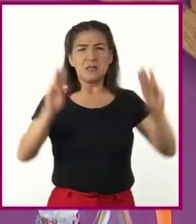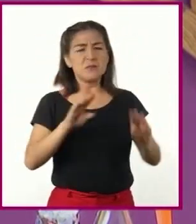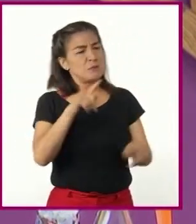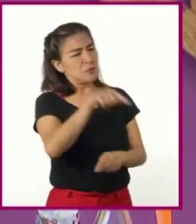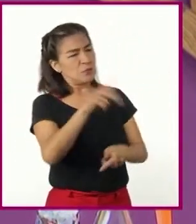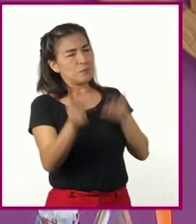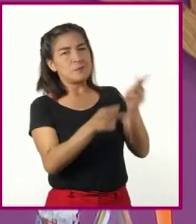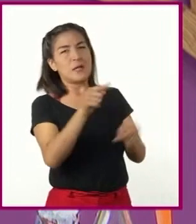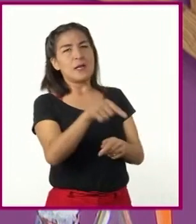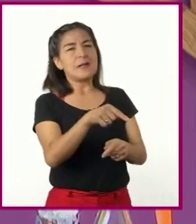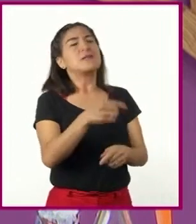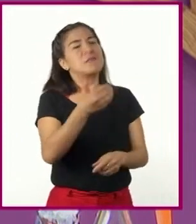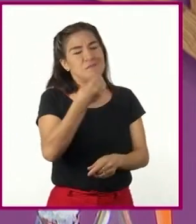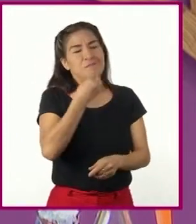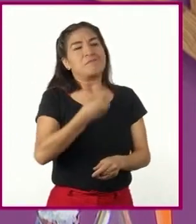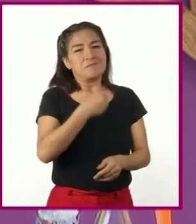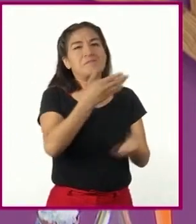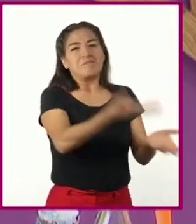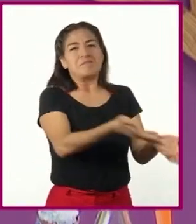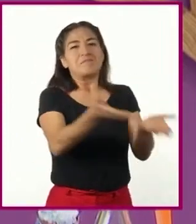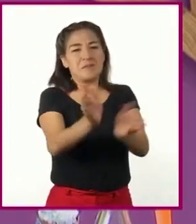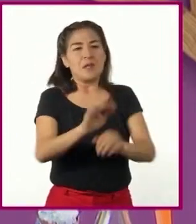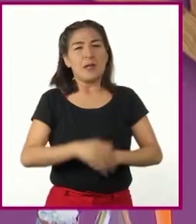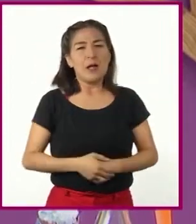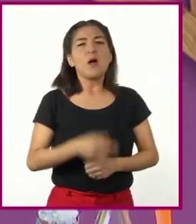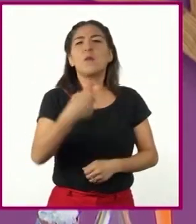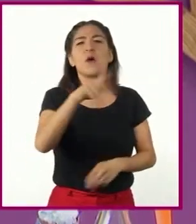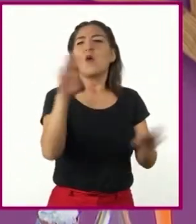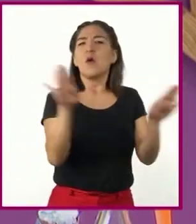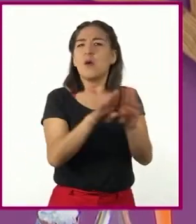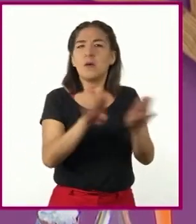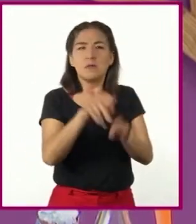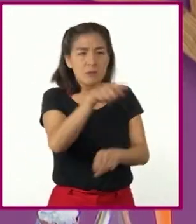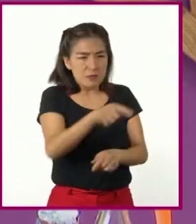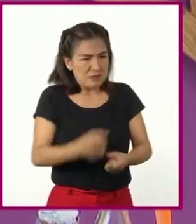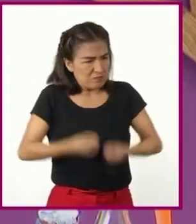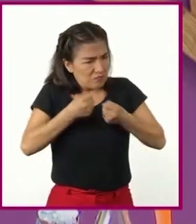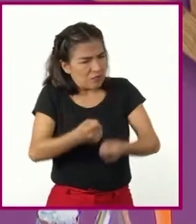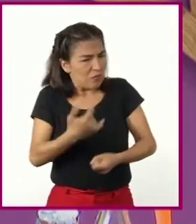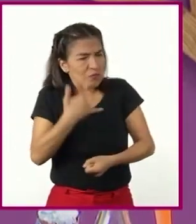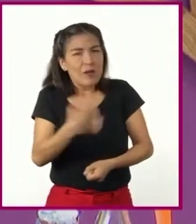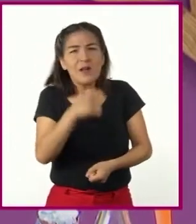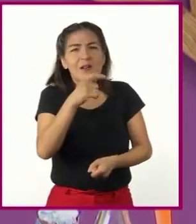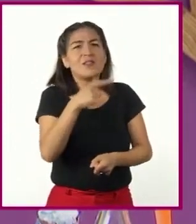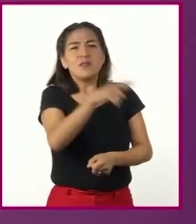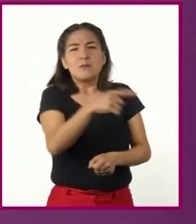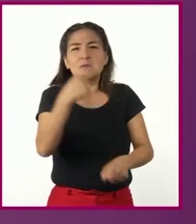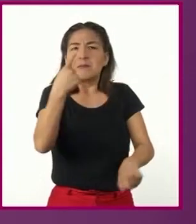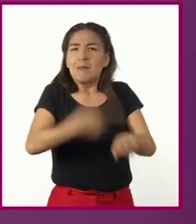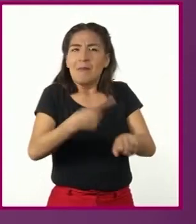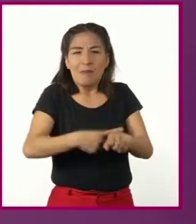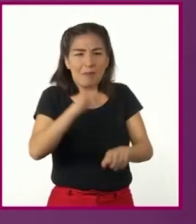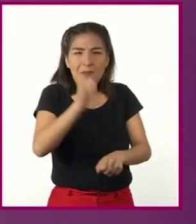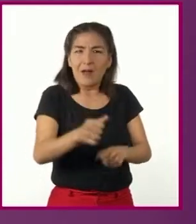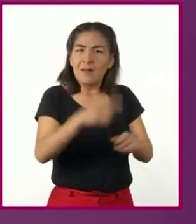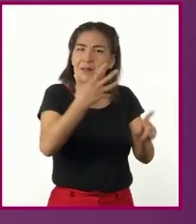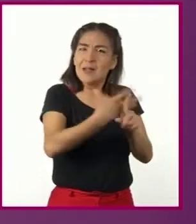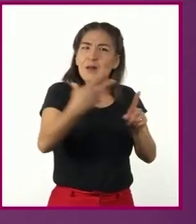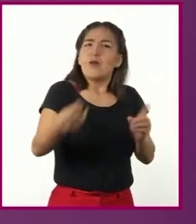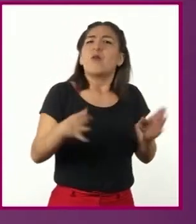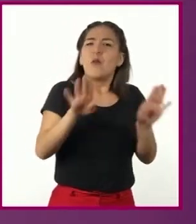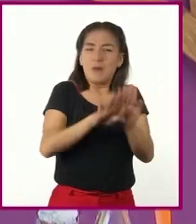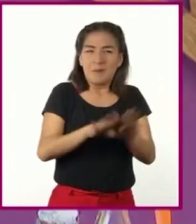clemencia, solo si revelaban el secreto de cómo resistieron esta horrible plaga. Los